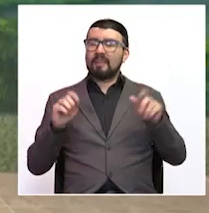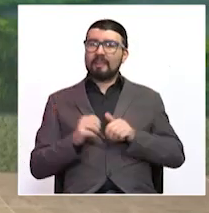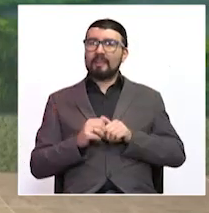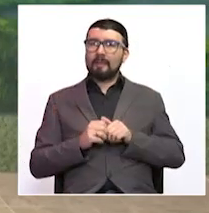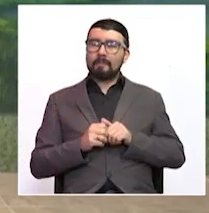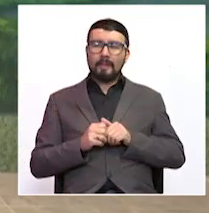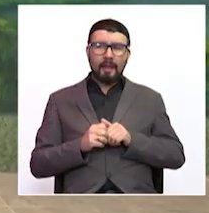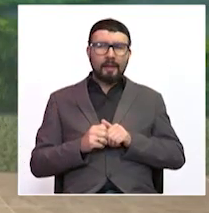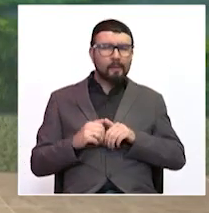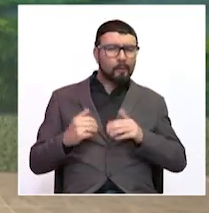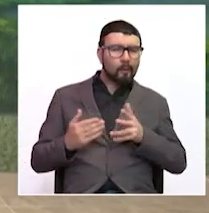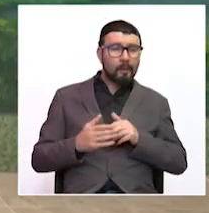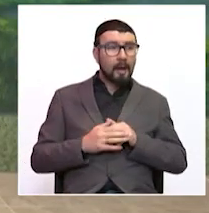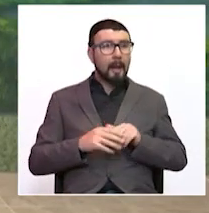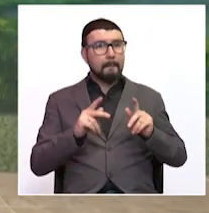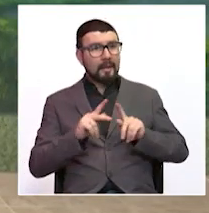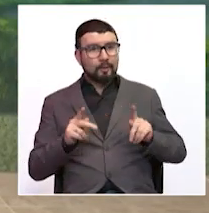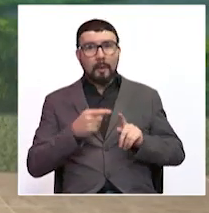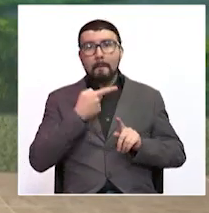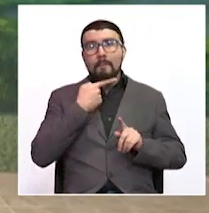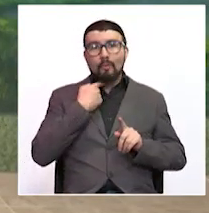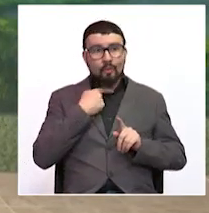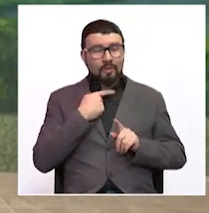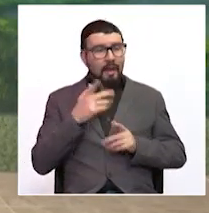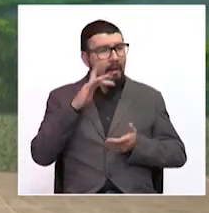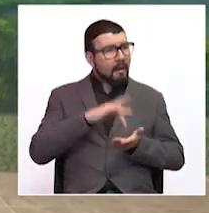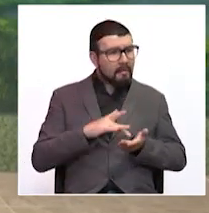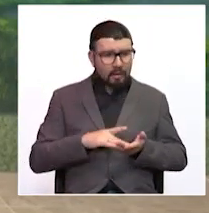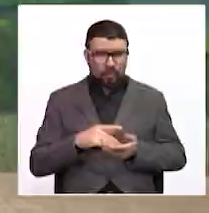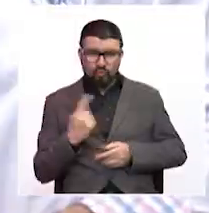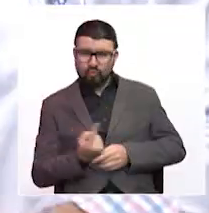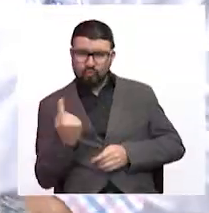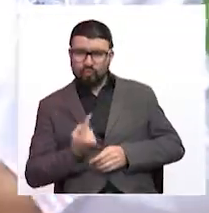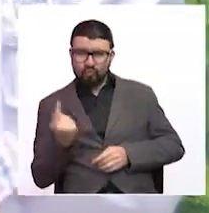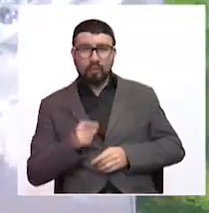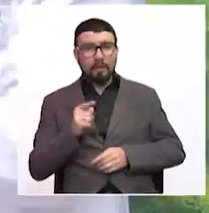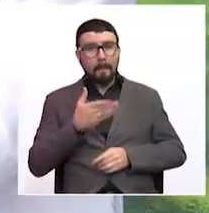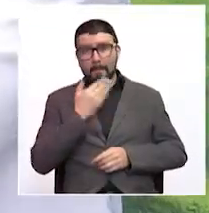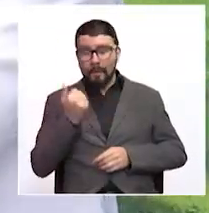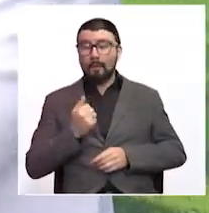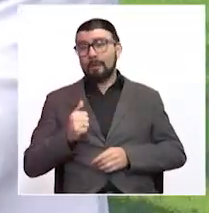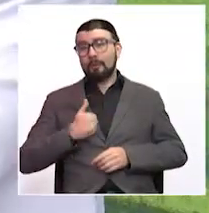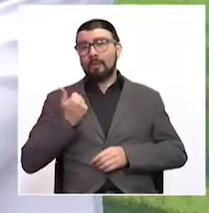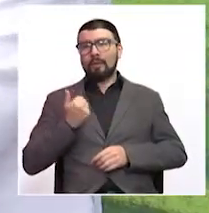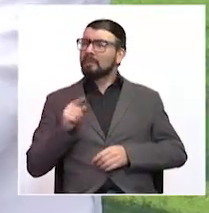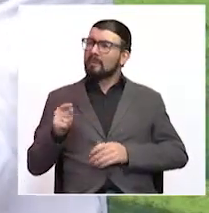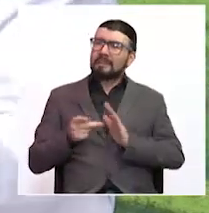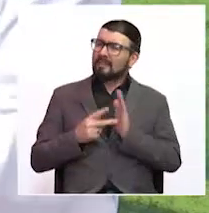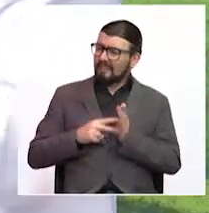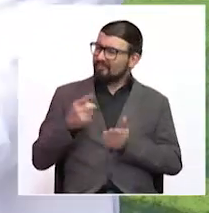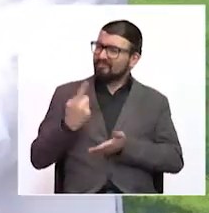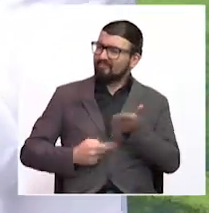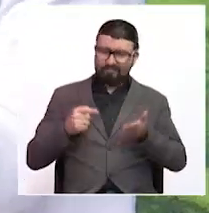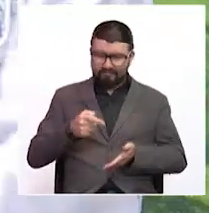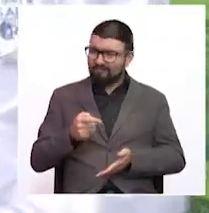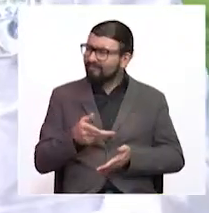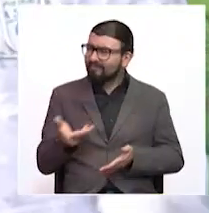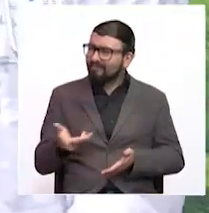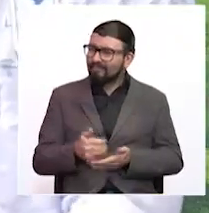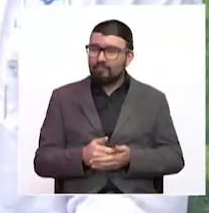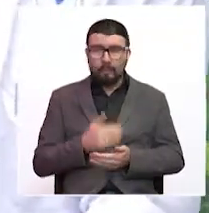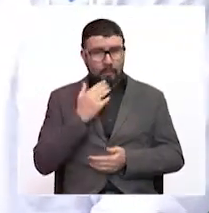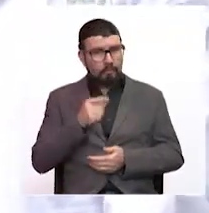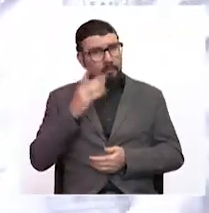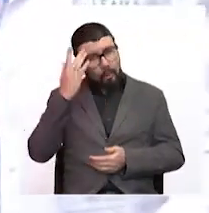tal que las tengas para divertir singh y sacar provecho también bueno en qué consiste que es este que es el por qué una